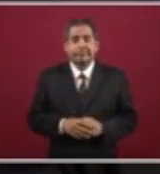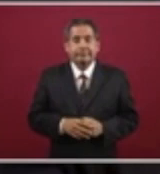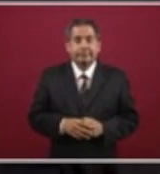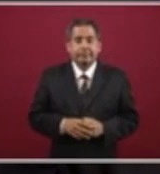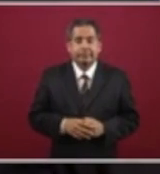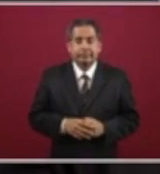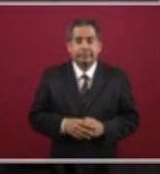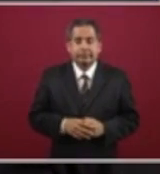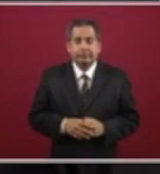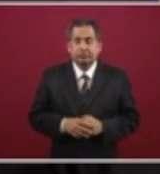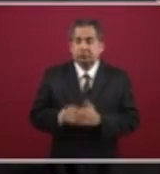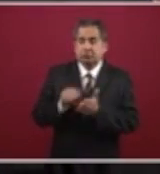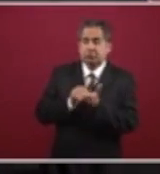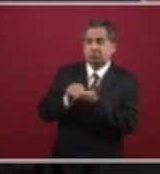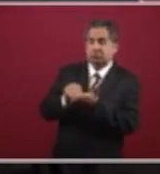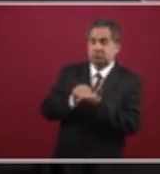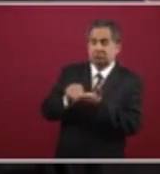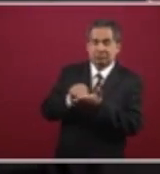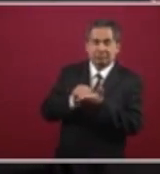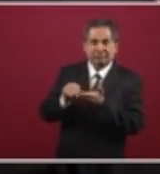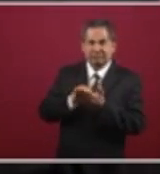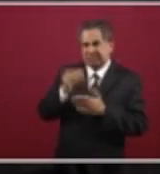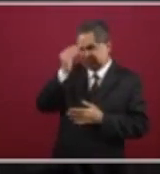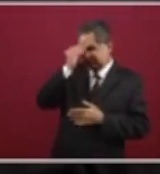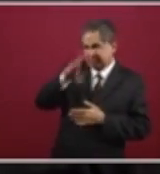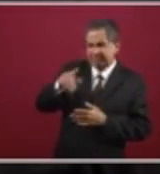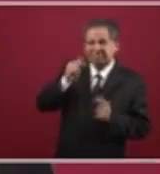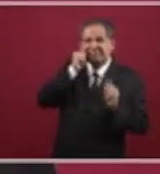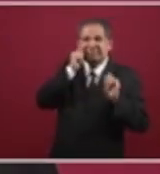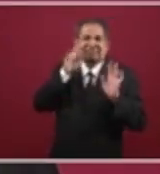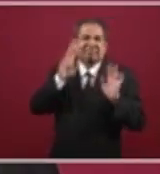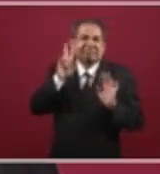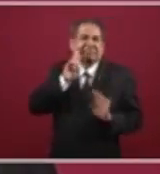que la calumnia cuando no mancha tizna.